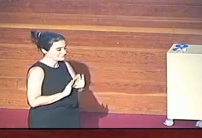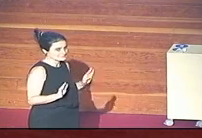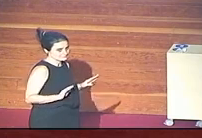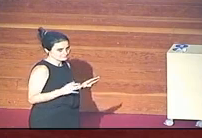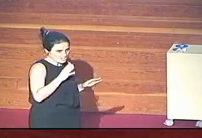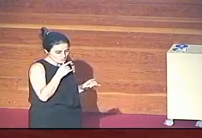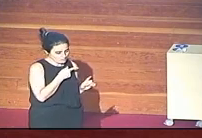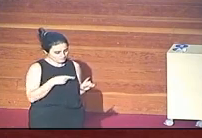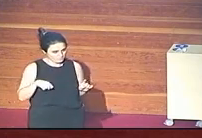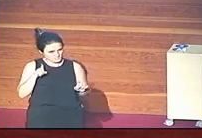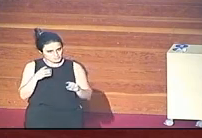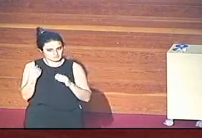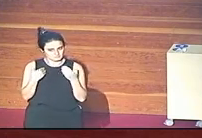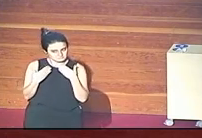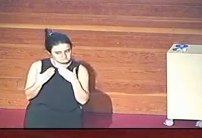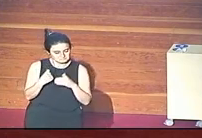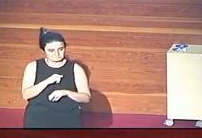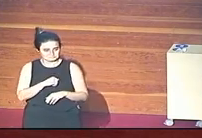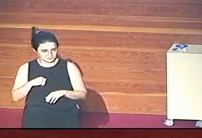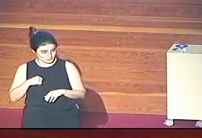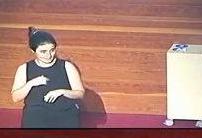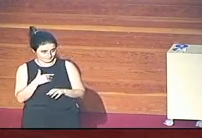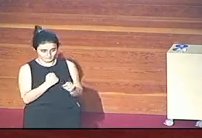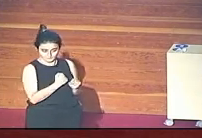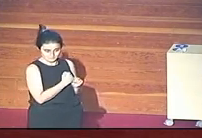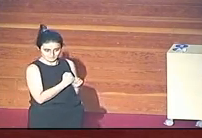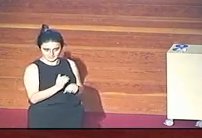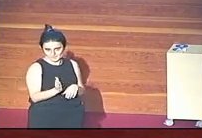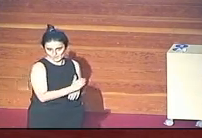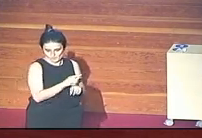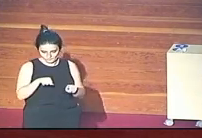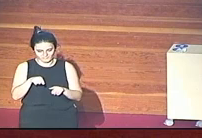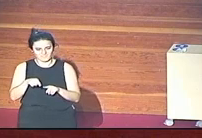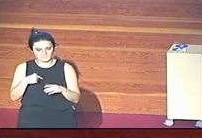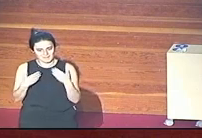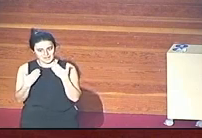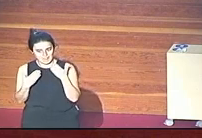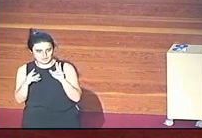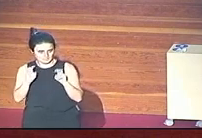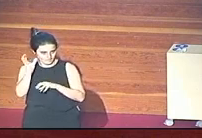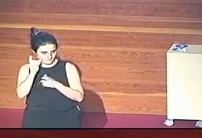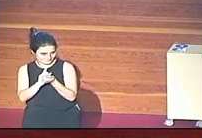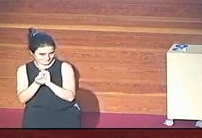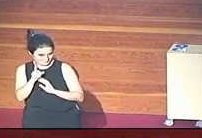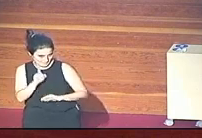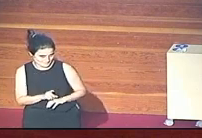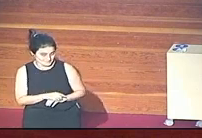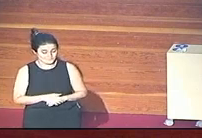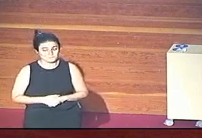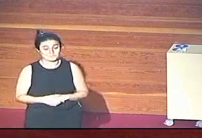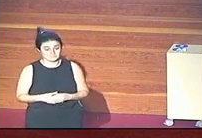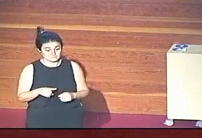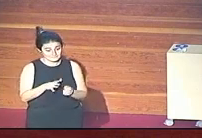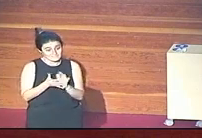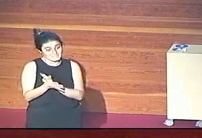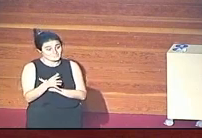empieza a haber conversaciones personales fuera de ese ámbito profesional y eso influye en las decisiones de compra